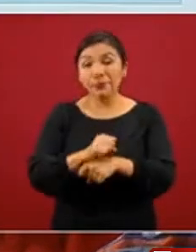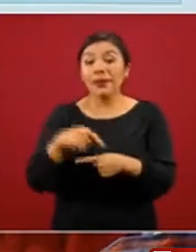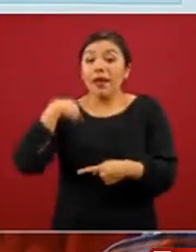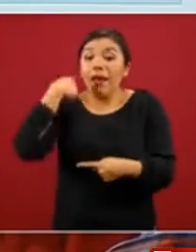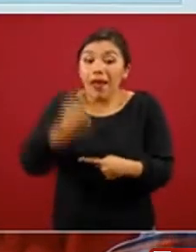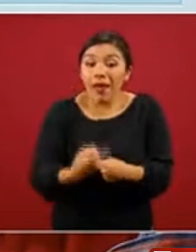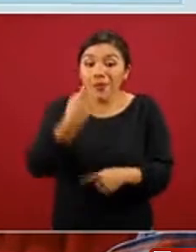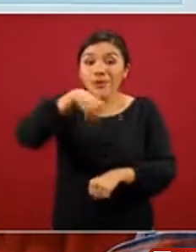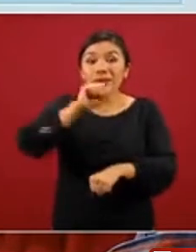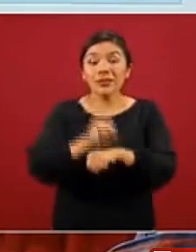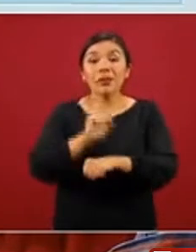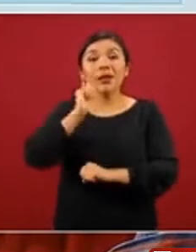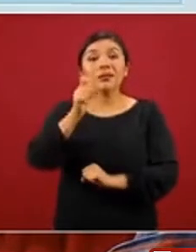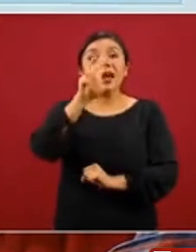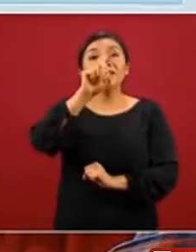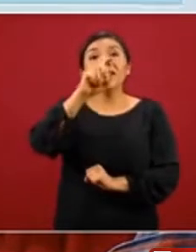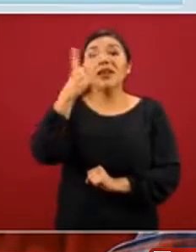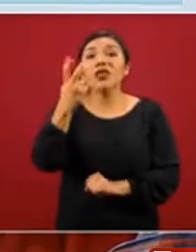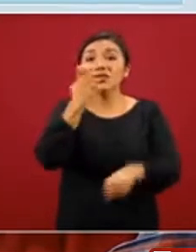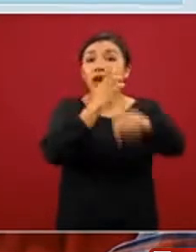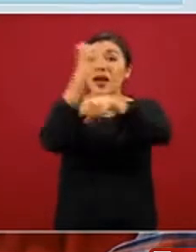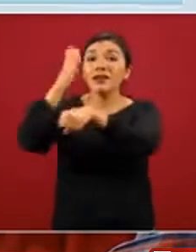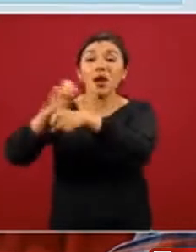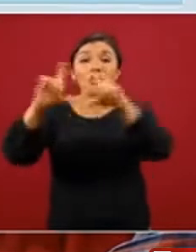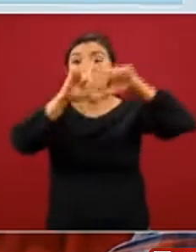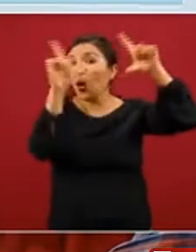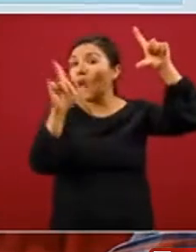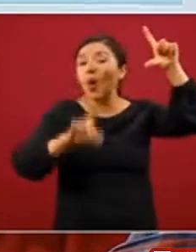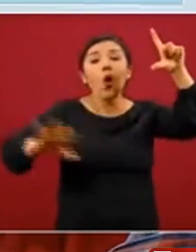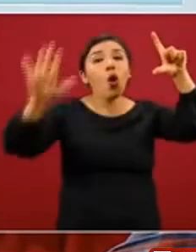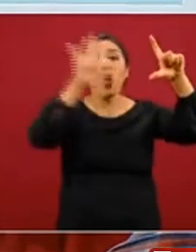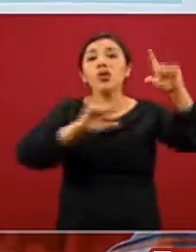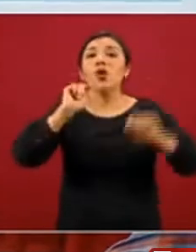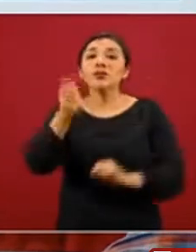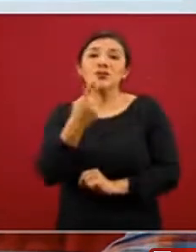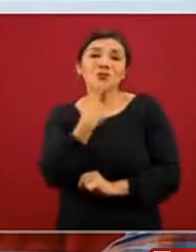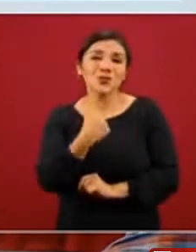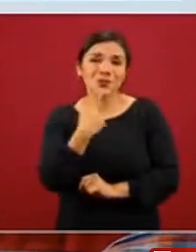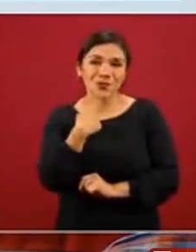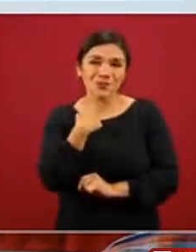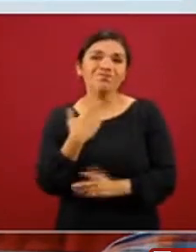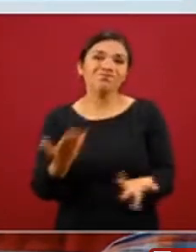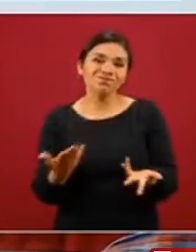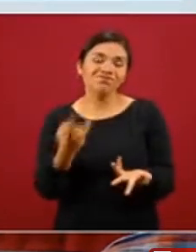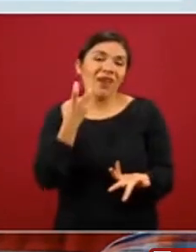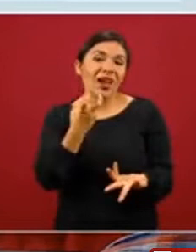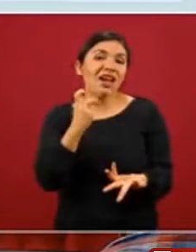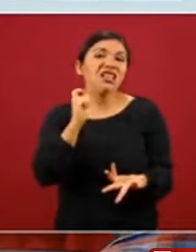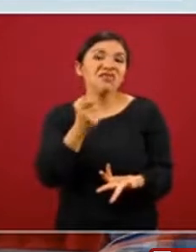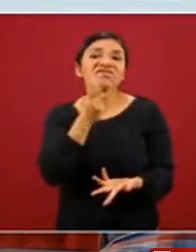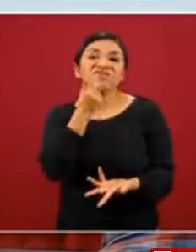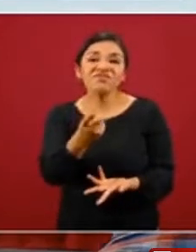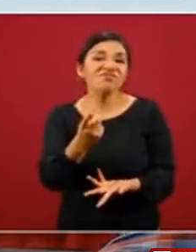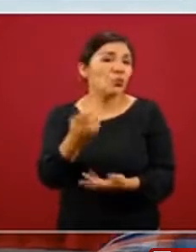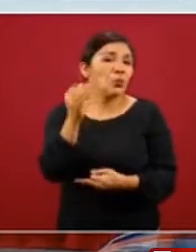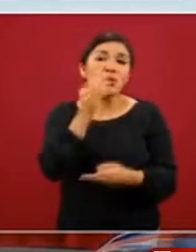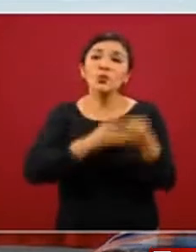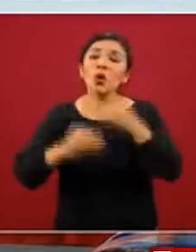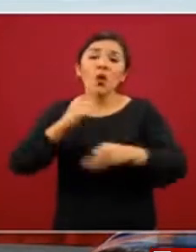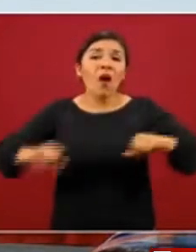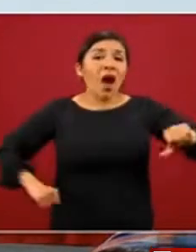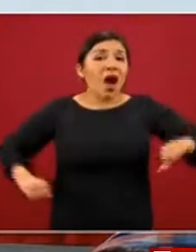estarán las 32 entidades federativas en color rojo. Esto significa que prácticamente todas las